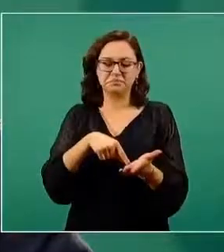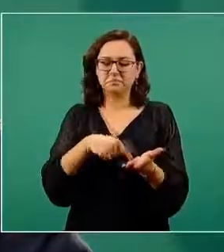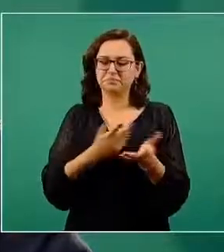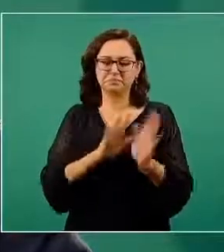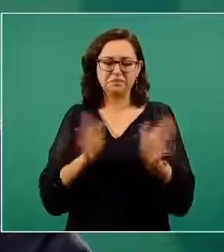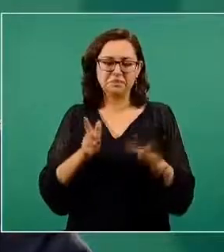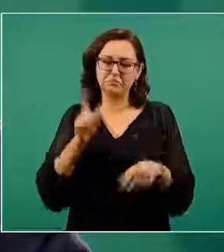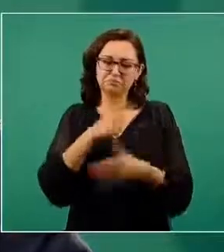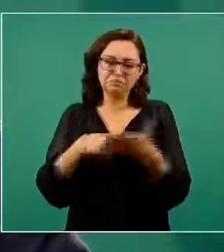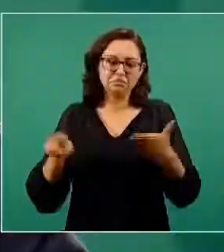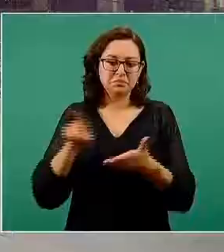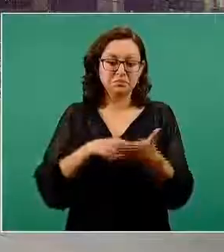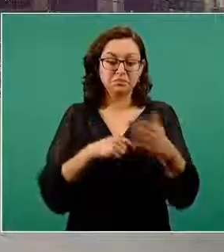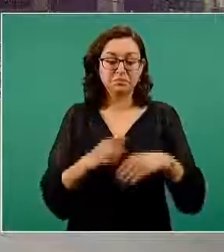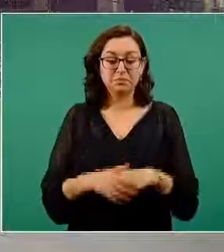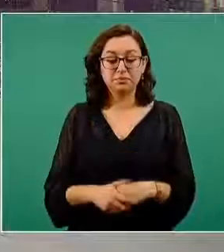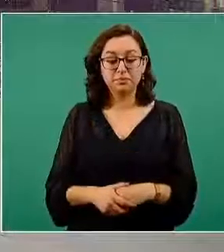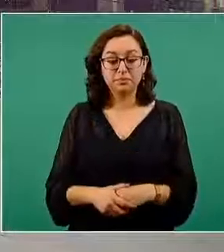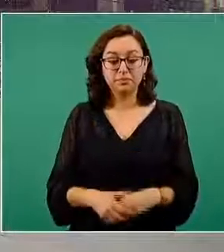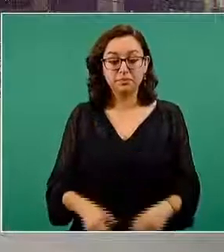sentido.